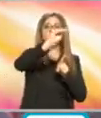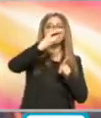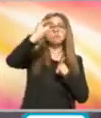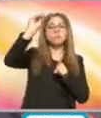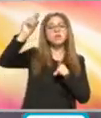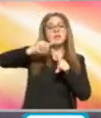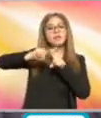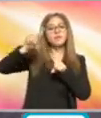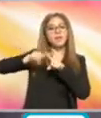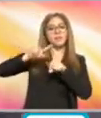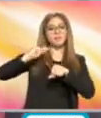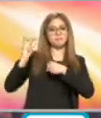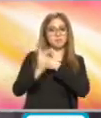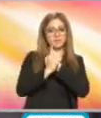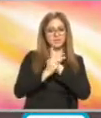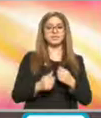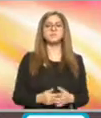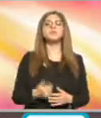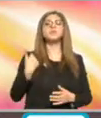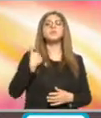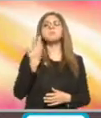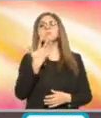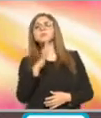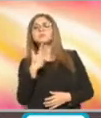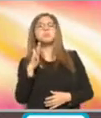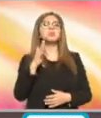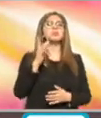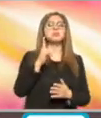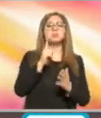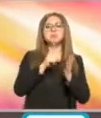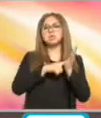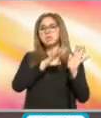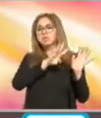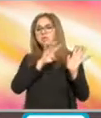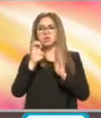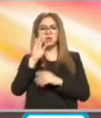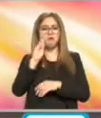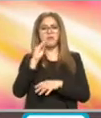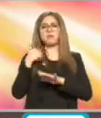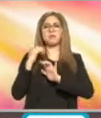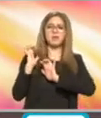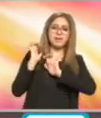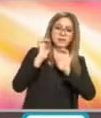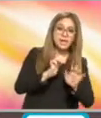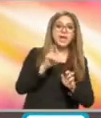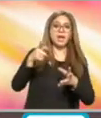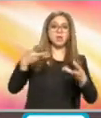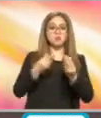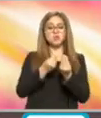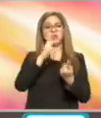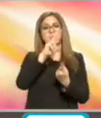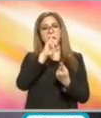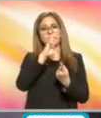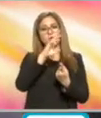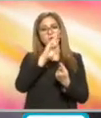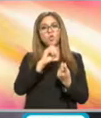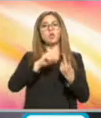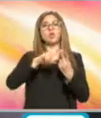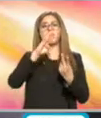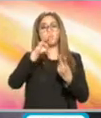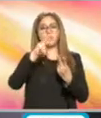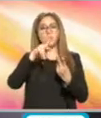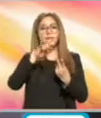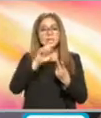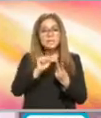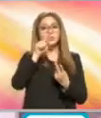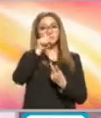¿Tú en qué año? Yo entré más entraste, o menos Gustavo? en los 90, más o menos. En los 90, Sí. a ti te tocó lo del Recodo, Sí, sí. los Bukis, Sí, compartir todo esto.